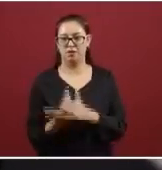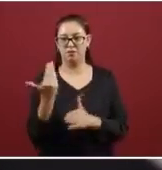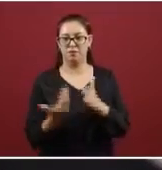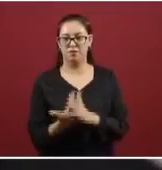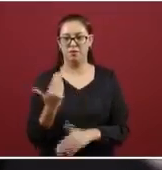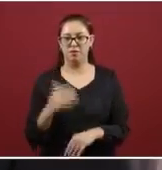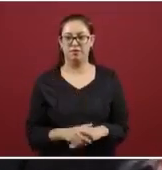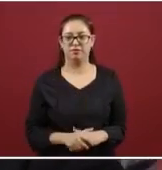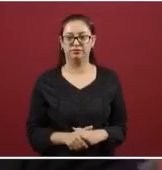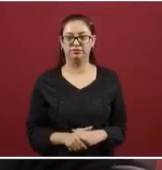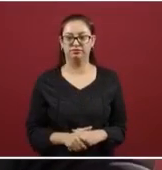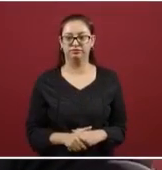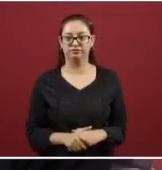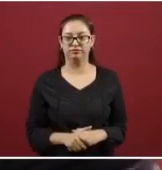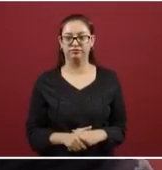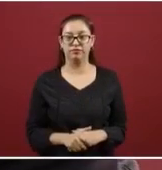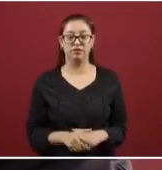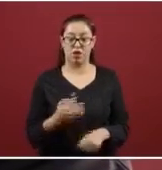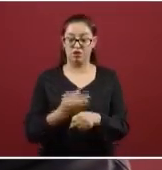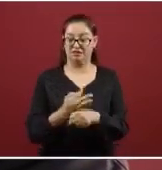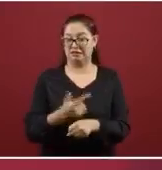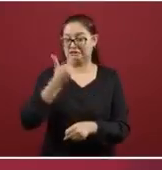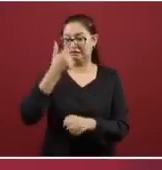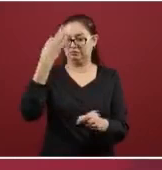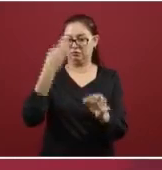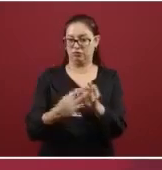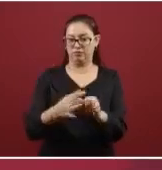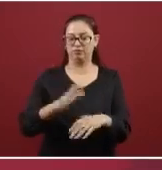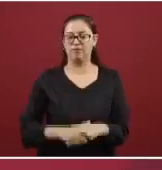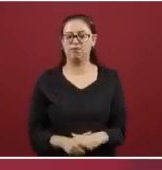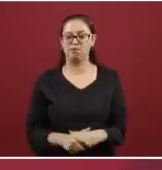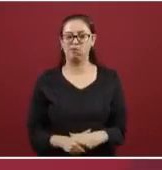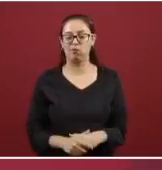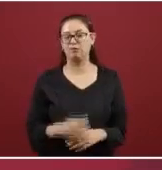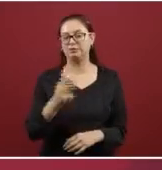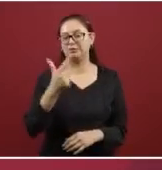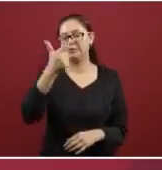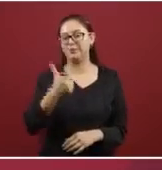Por eso son las 7, 7 con 2.